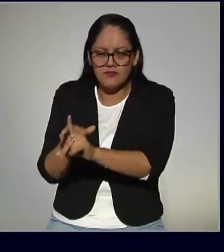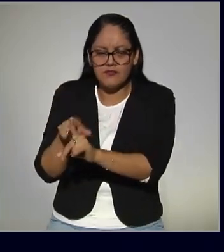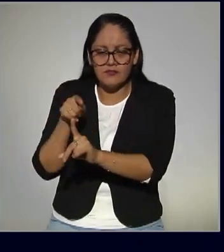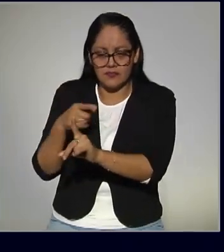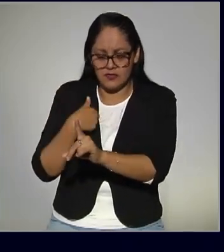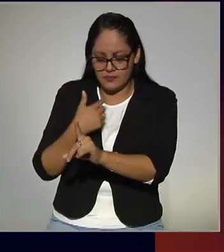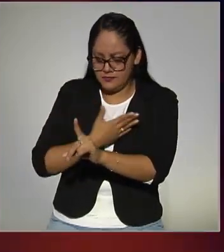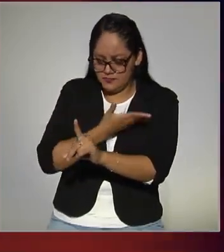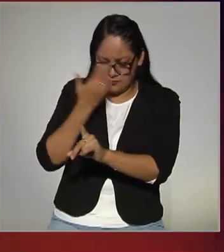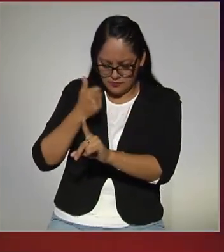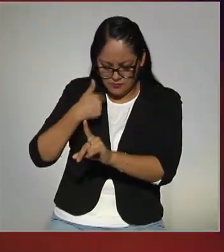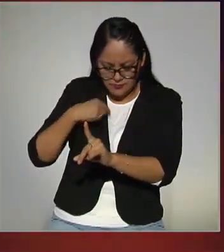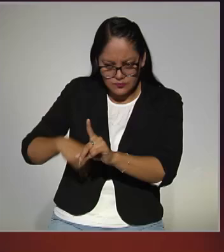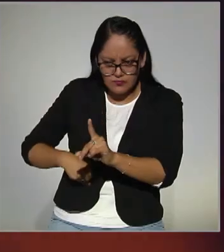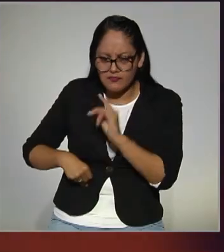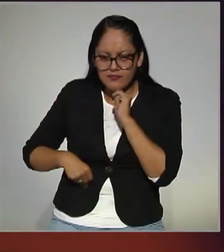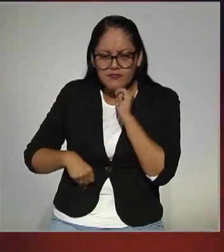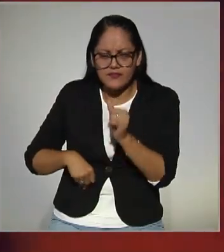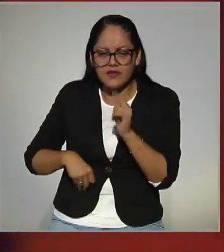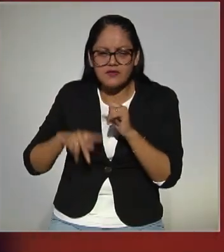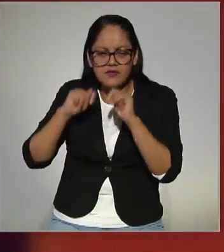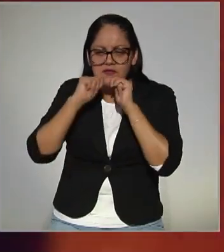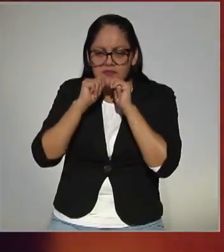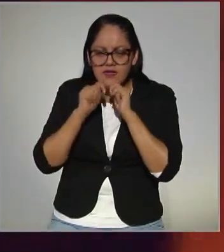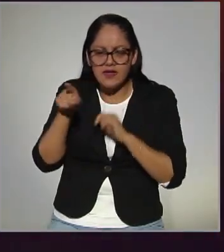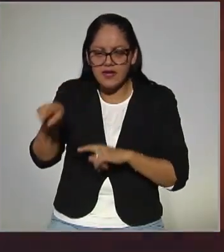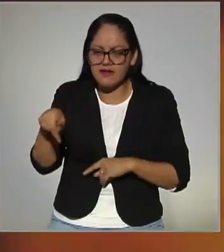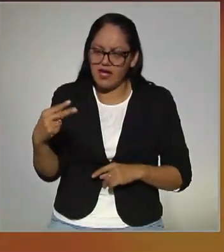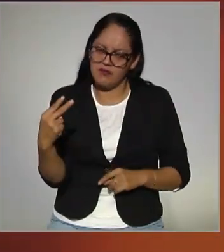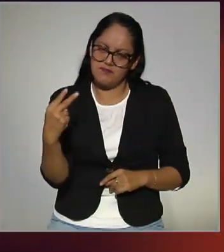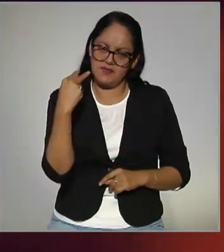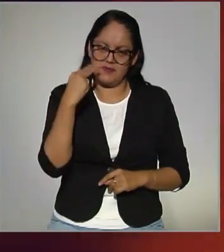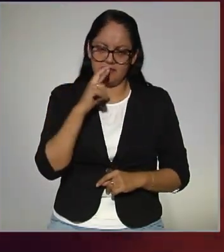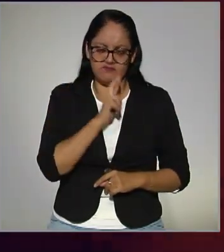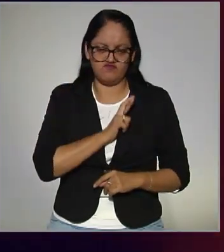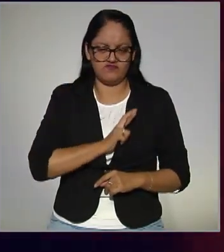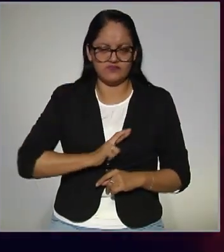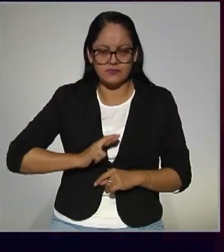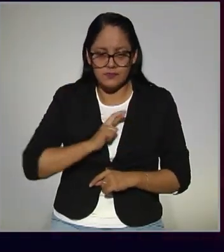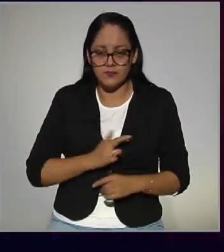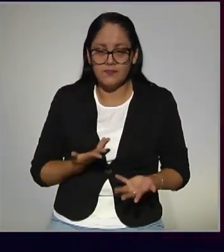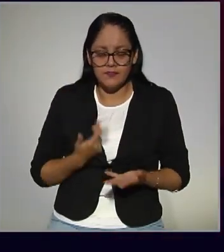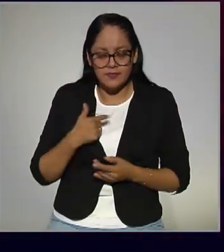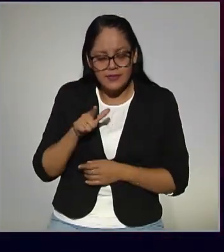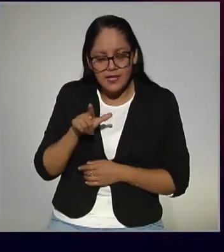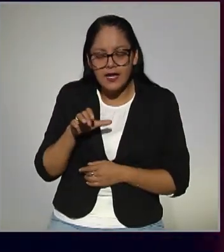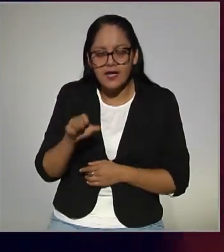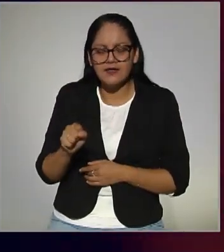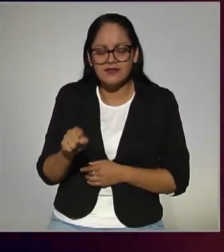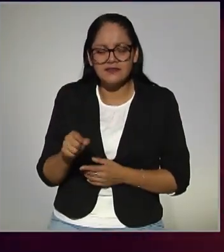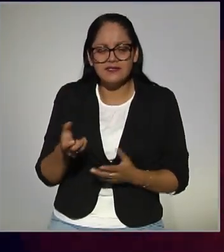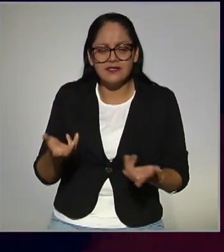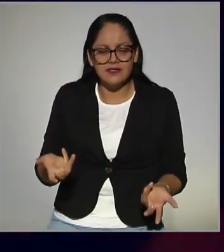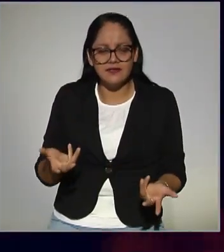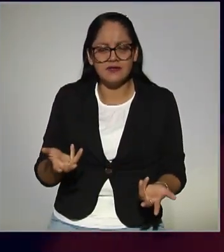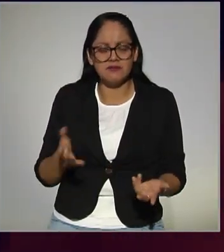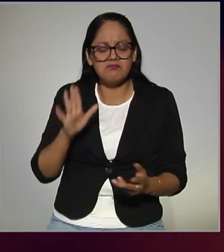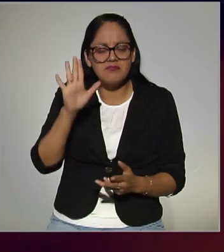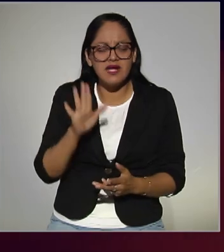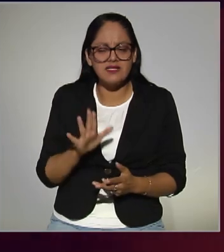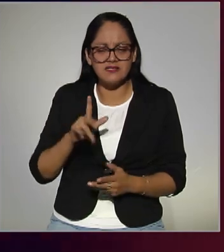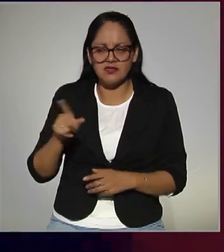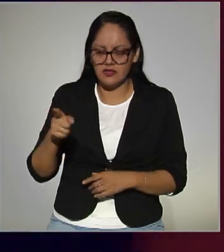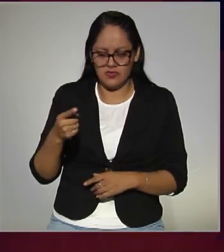aunque yo no sea la involucrada, se va en contra de mí. Alcanzo a ver que es así como que no